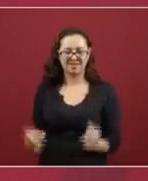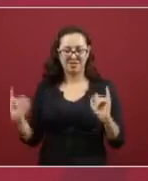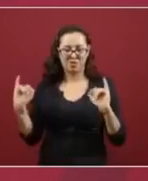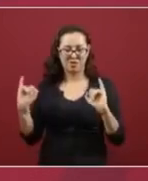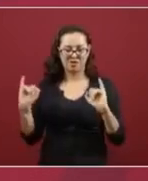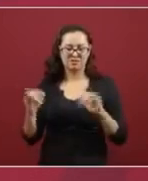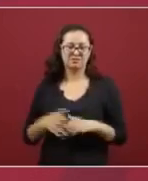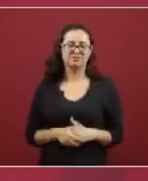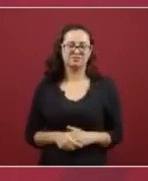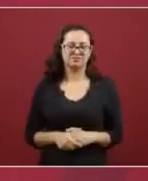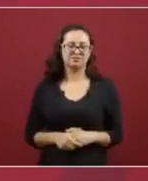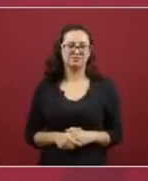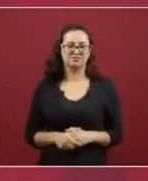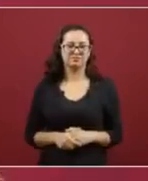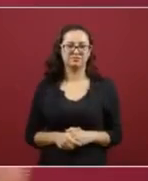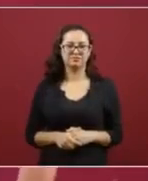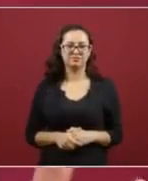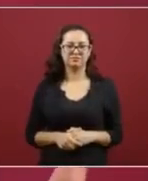y